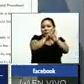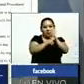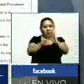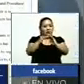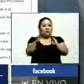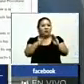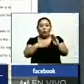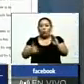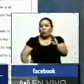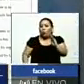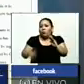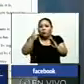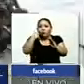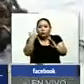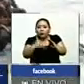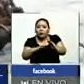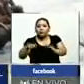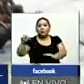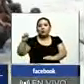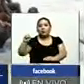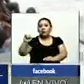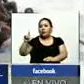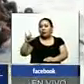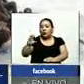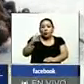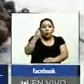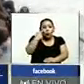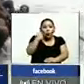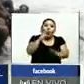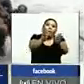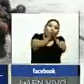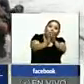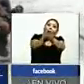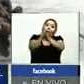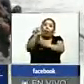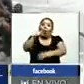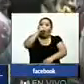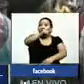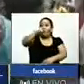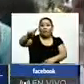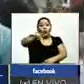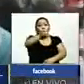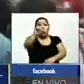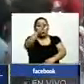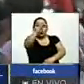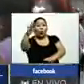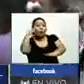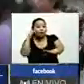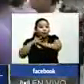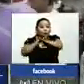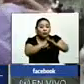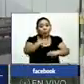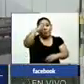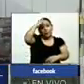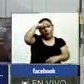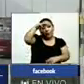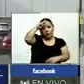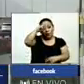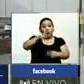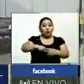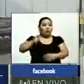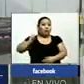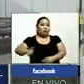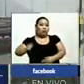Blanca exponía a los solicitantes de asilo a circunstancias peligrosas al obligarlos a buscar protección en países como México. El